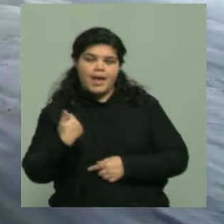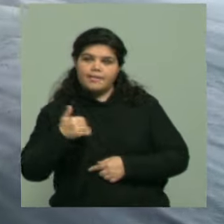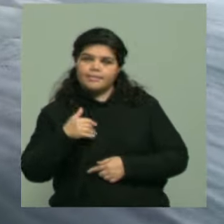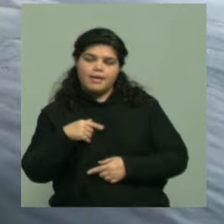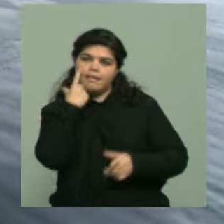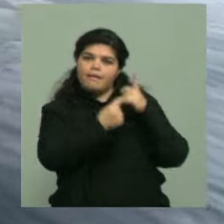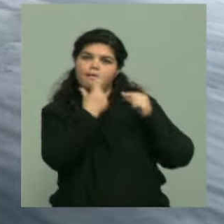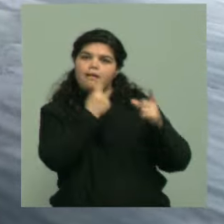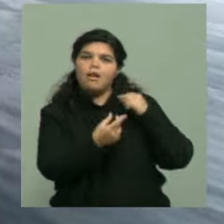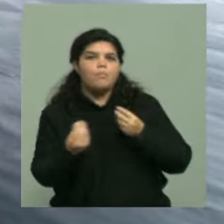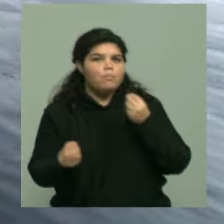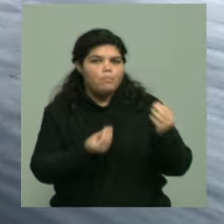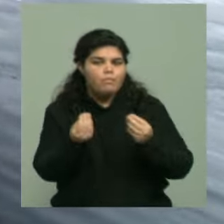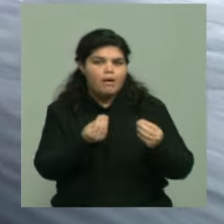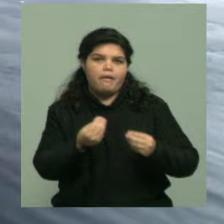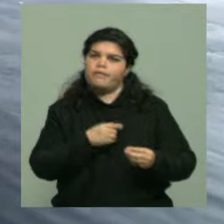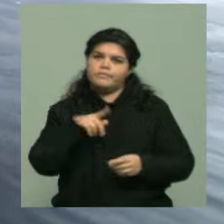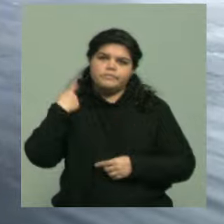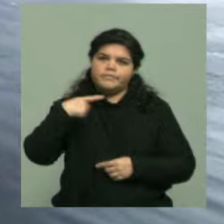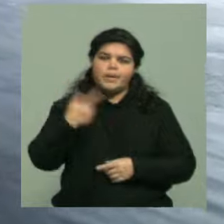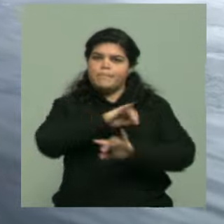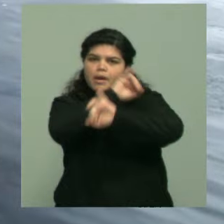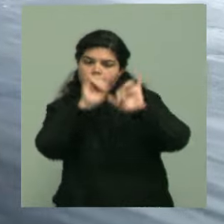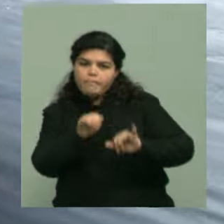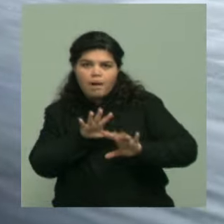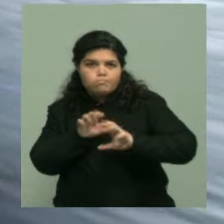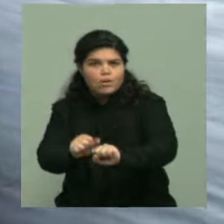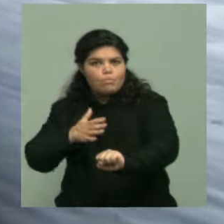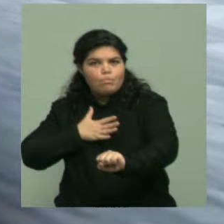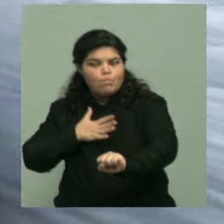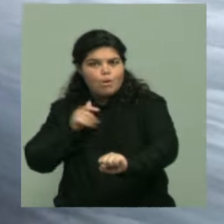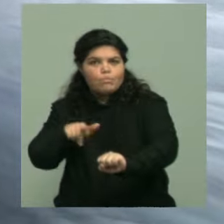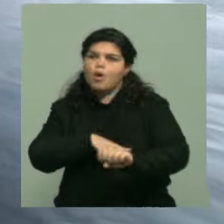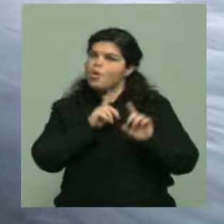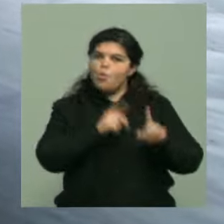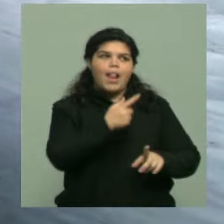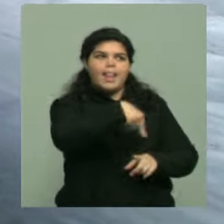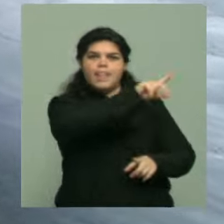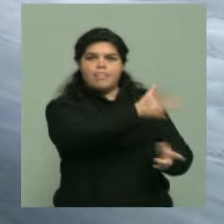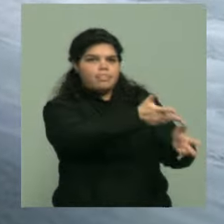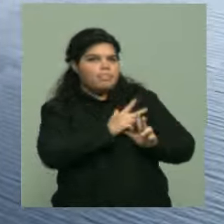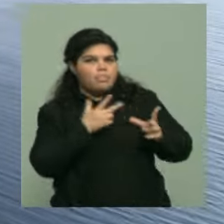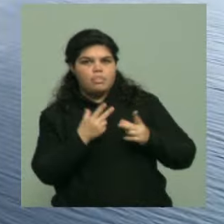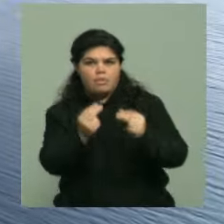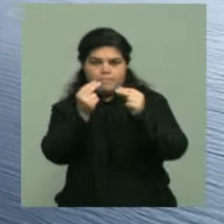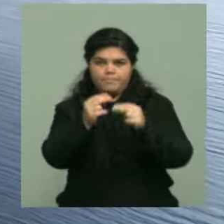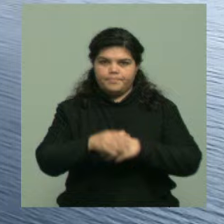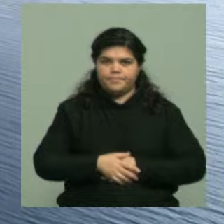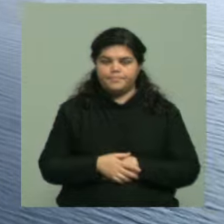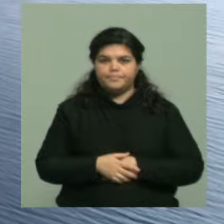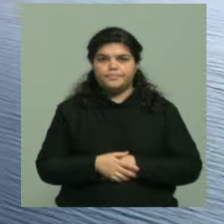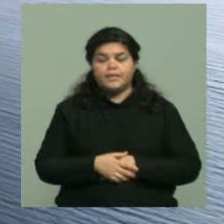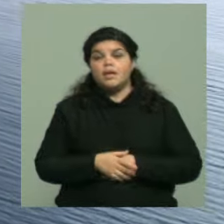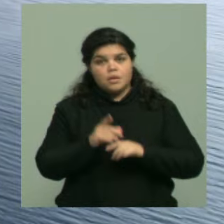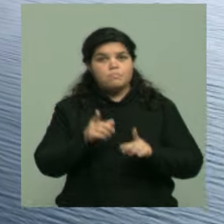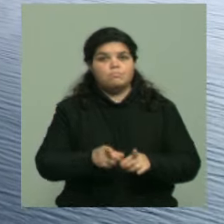organismos internacionales han sido ampliamente reconocidos, pero el Imperio colonial se ha negado sistemáticamente a retirarse de ellas. Es